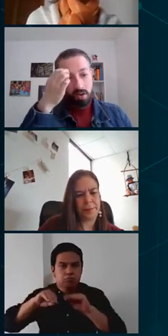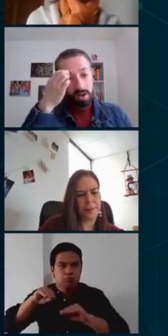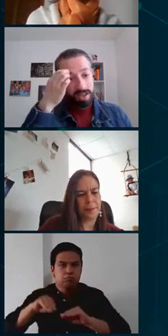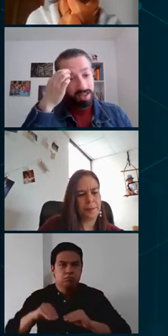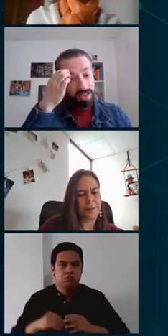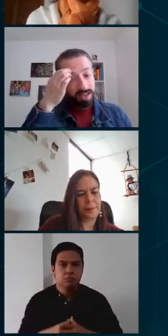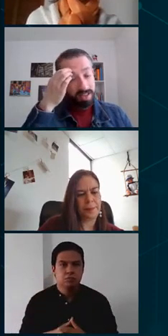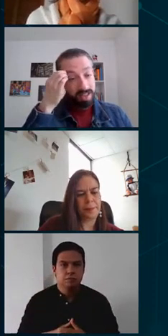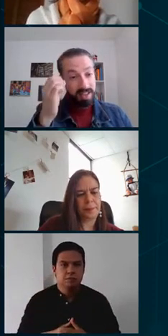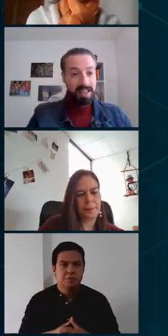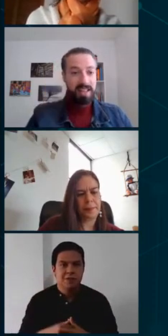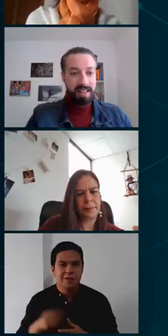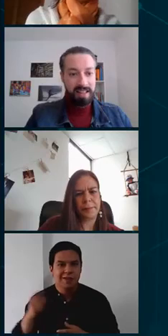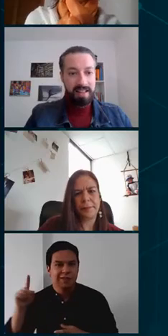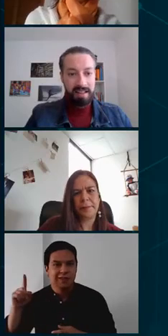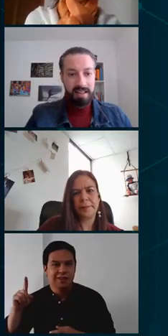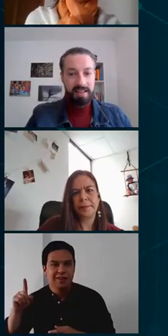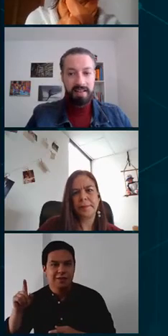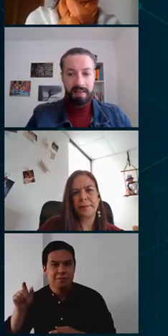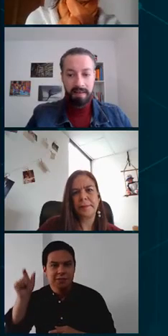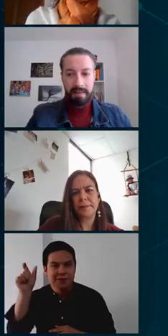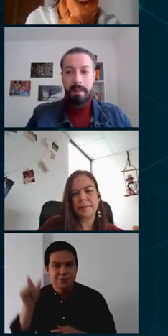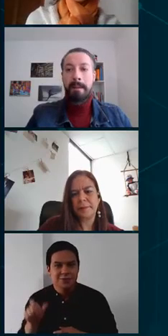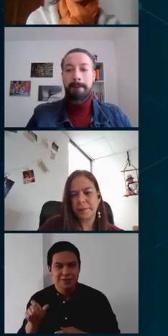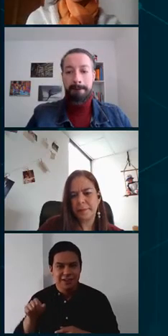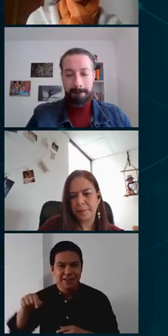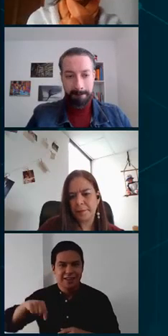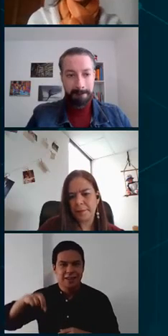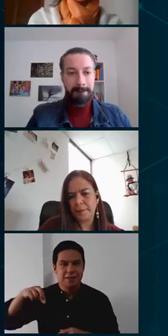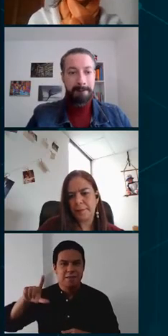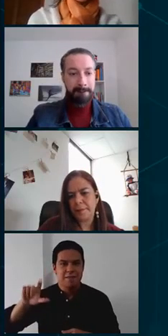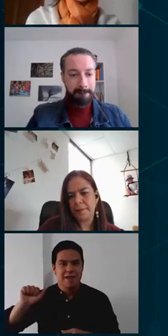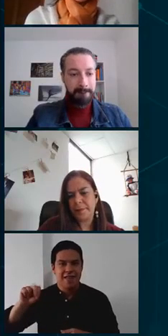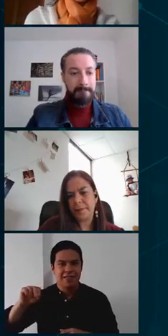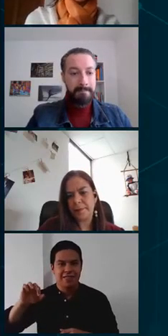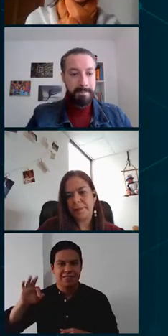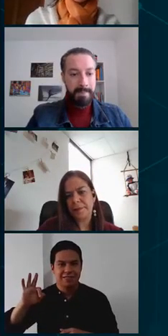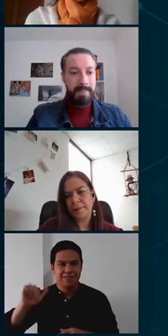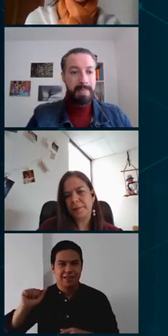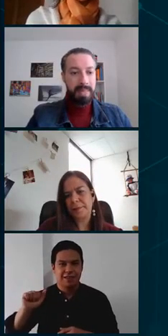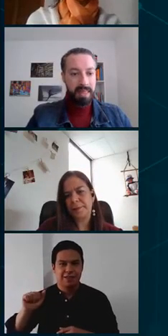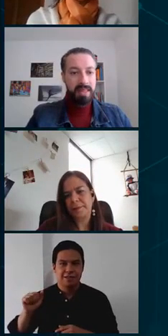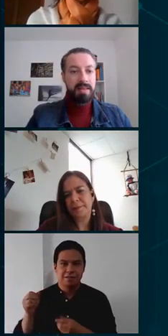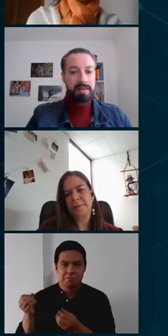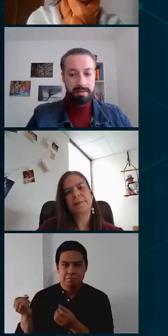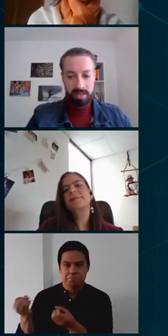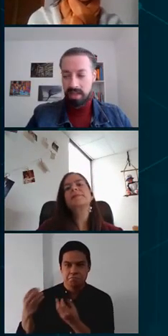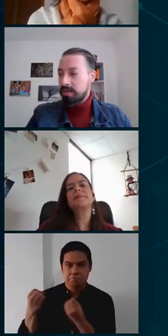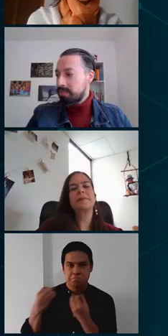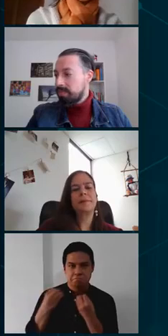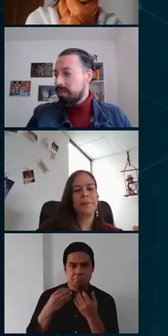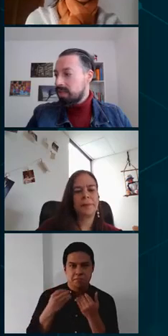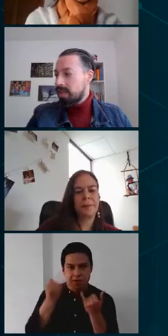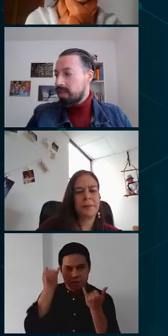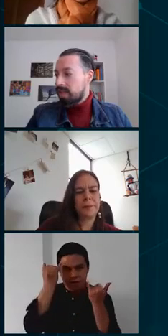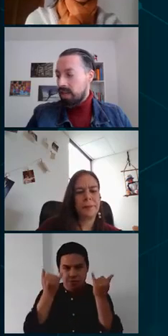desinfectaron? Por allí hablaba de pronto de zona de plantas, zona verde, uh-huh. ¿Recuerdan las ideas que hablaban de eso?